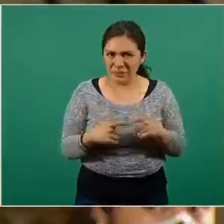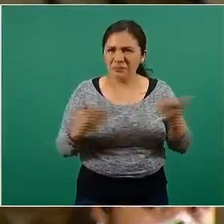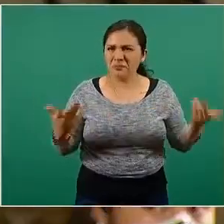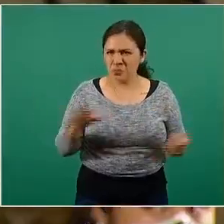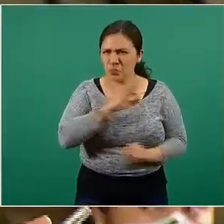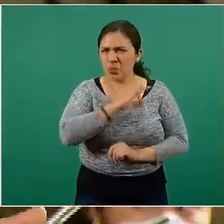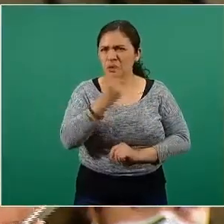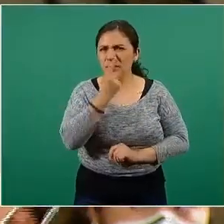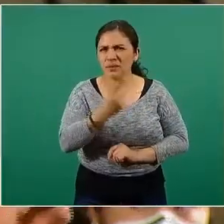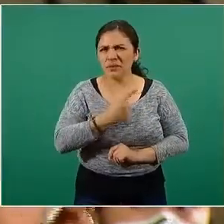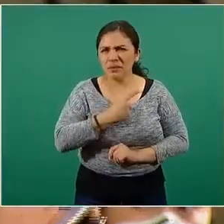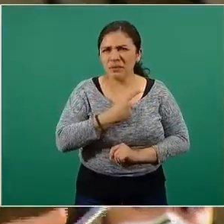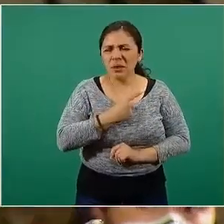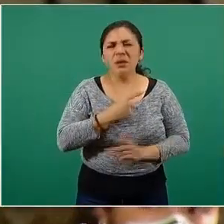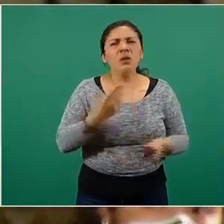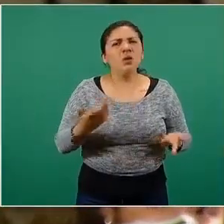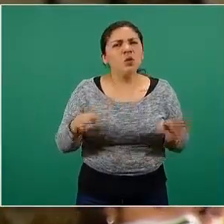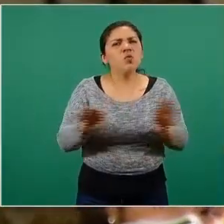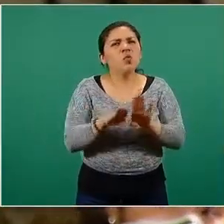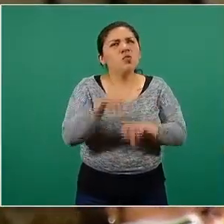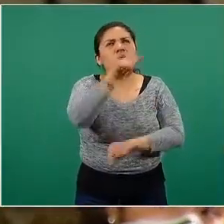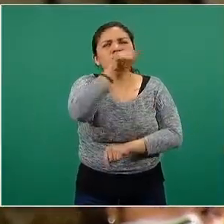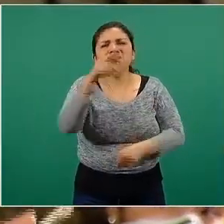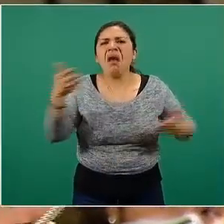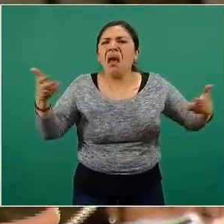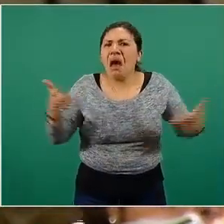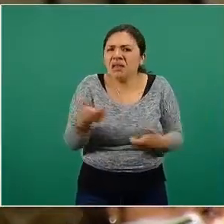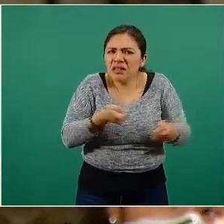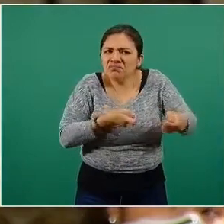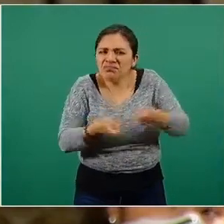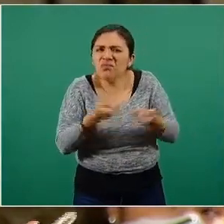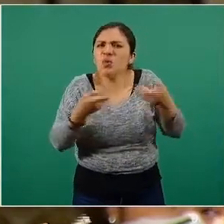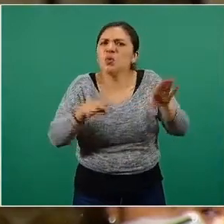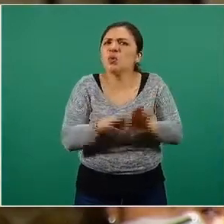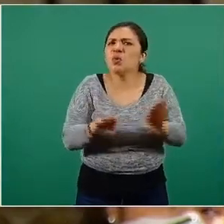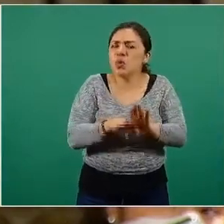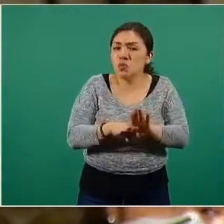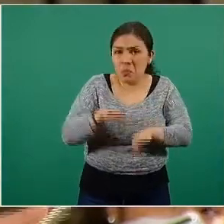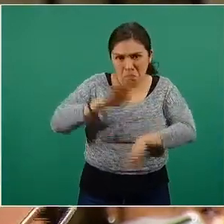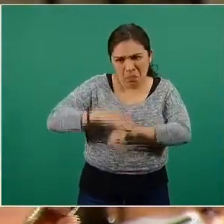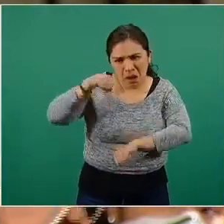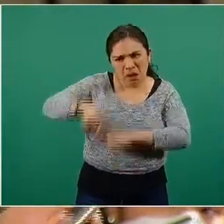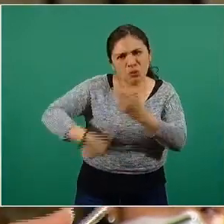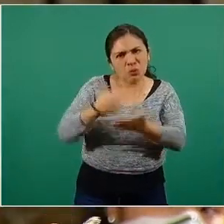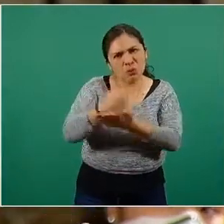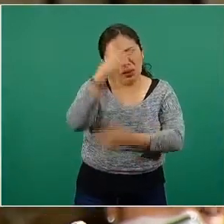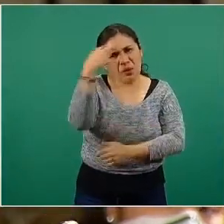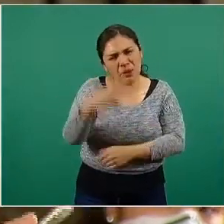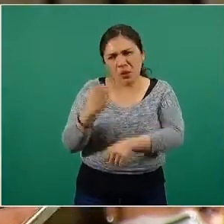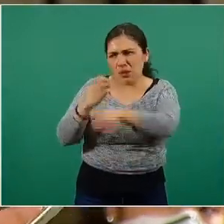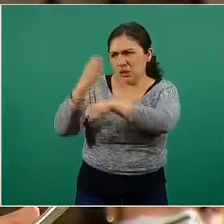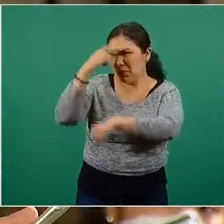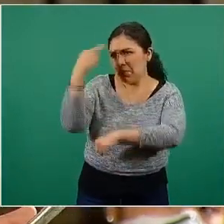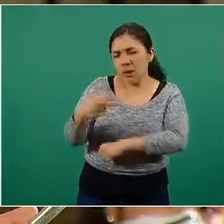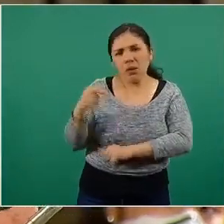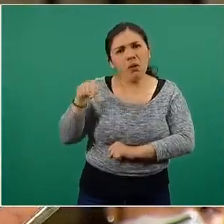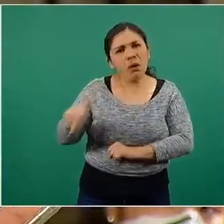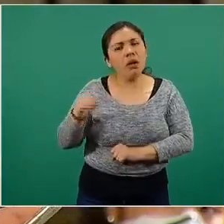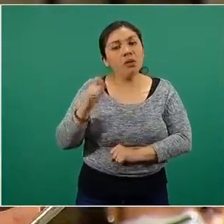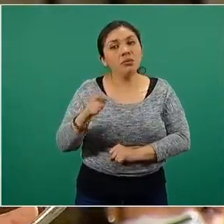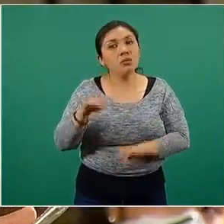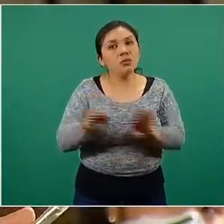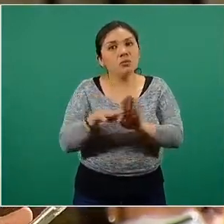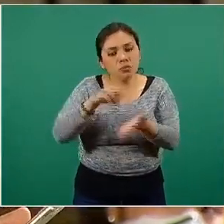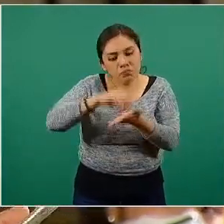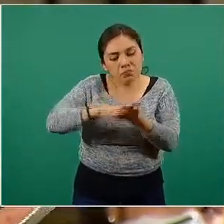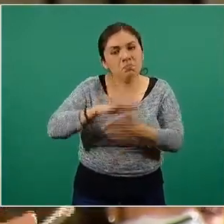pueden explicar qué medidas fueron las que se tomaron y sobre todo en el caso de la Ciudad de México y del Estado de México, que son donde se